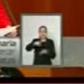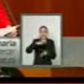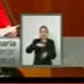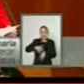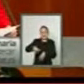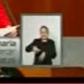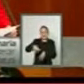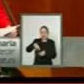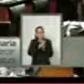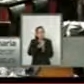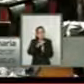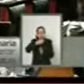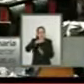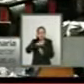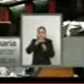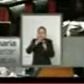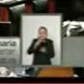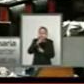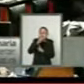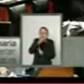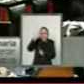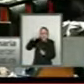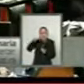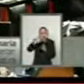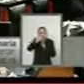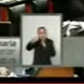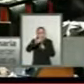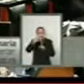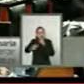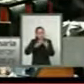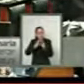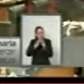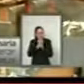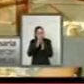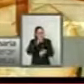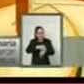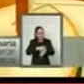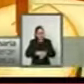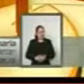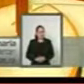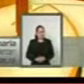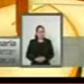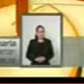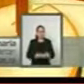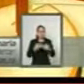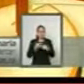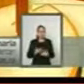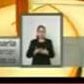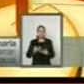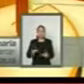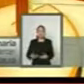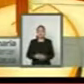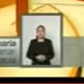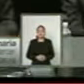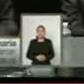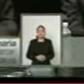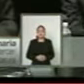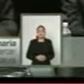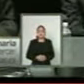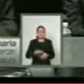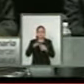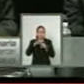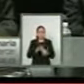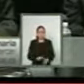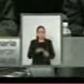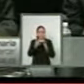de lo que la norma y el reglamento dicen para poder interrumpir la sesión. Ahora, revienta la sesión y ellos alegan: nosotros no vamos a transitar en